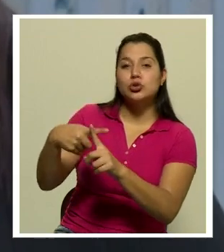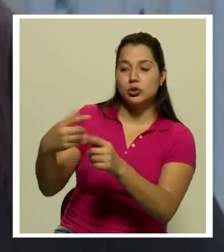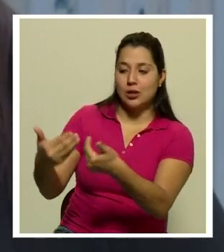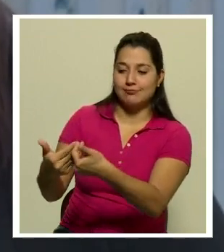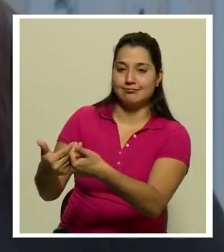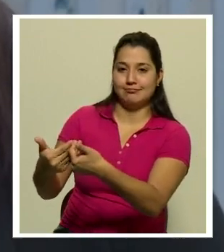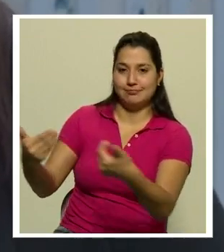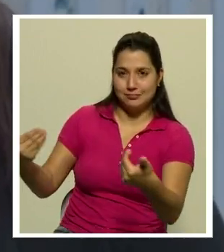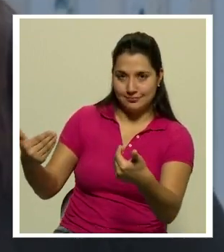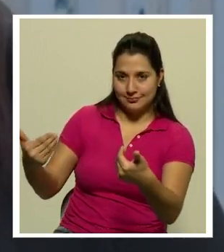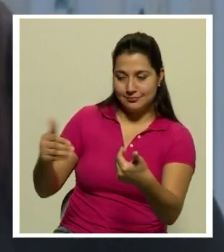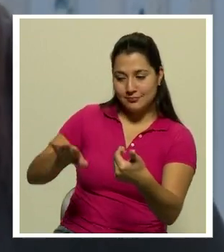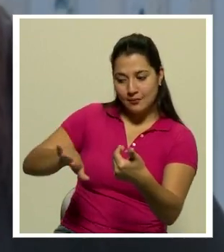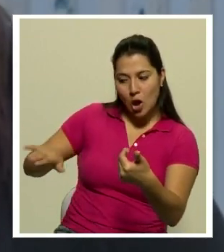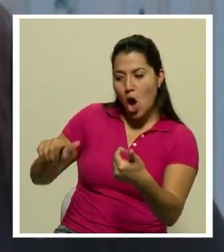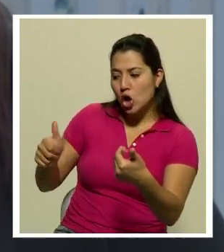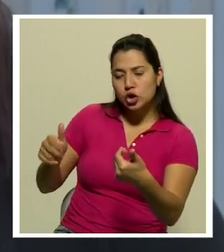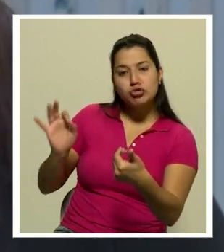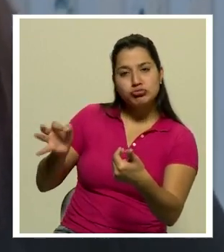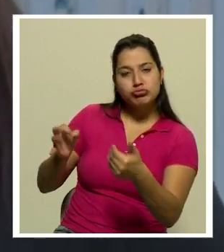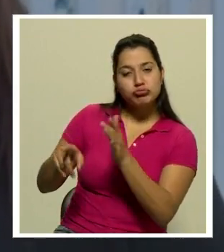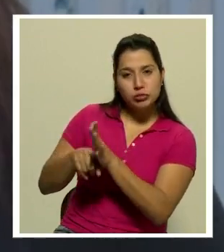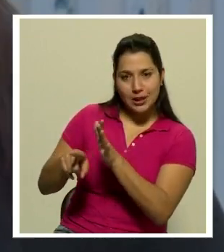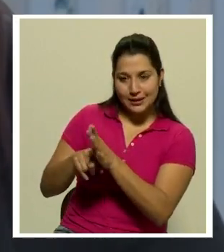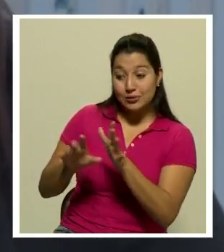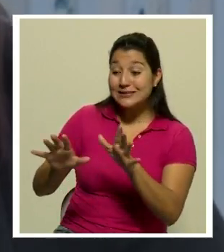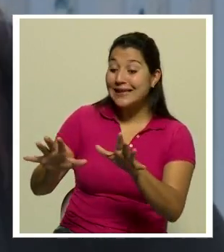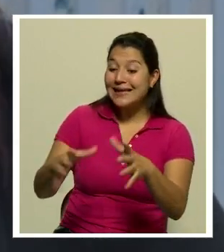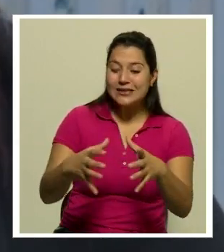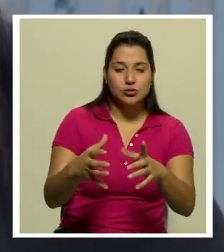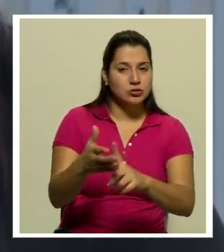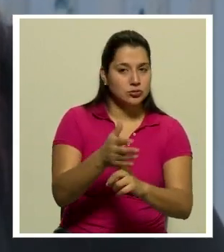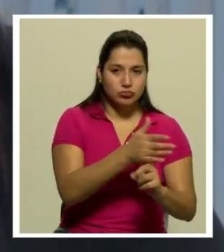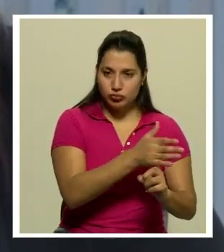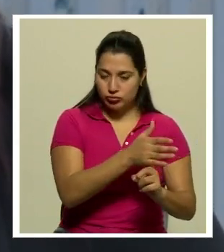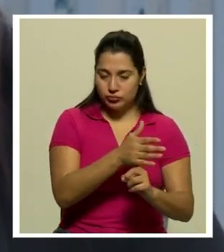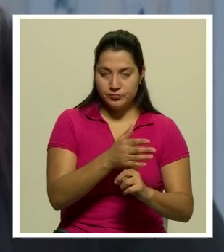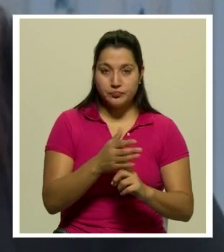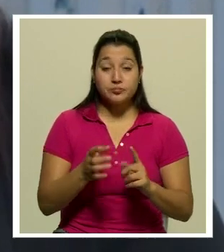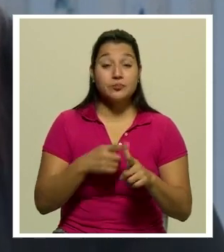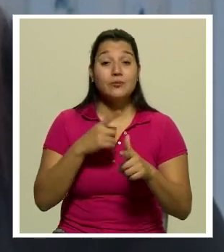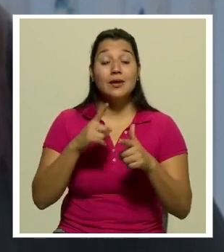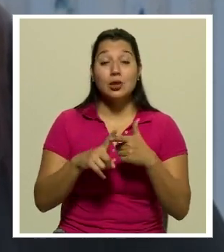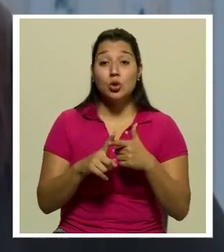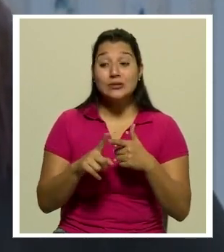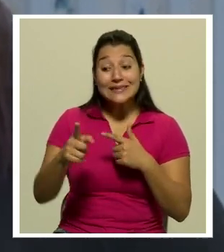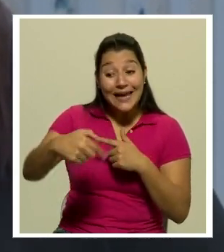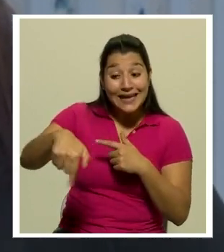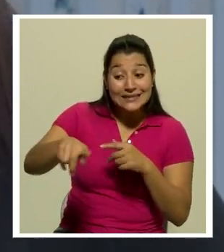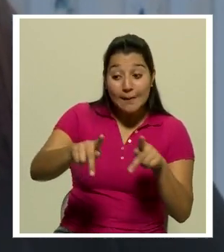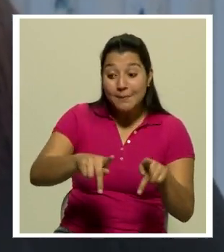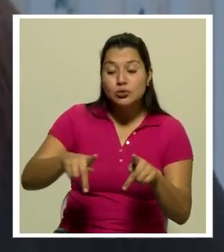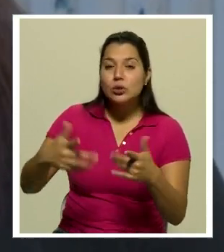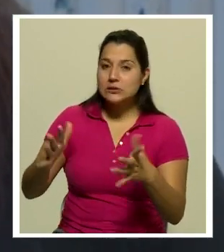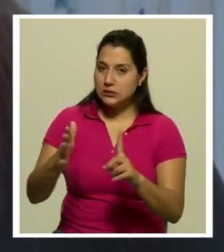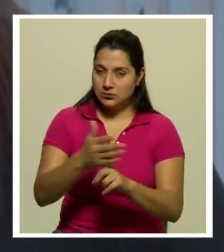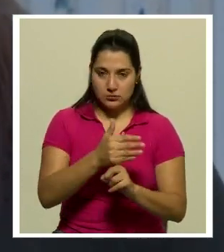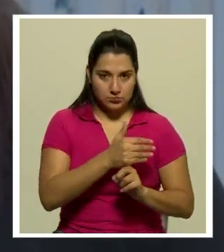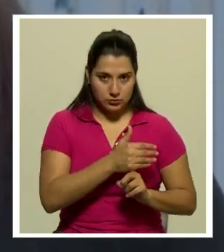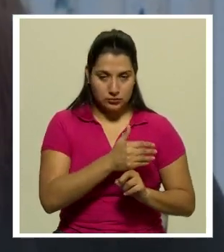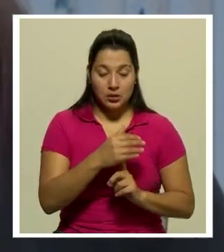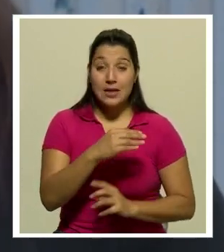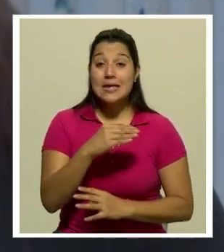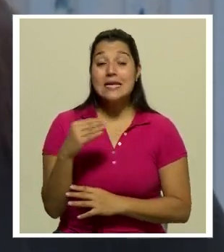ya antes cualquier persona con algún síntoma se aislaba inmediatamente del grupo, así que estas personas están aisladas